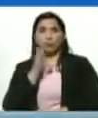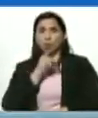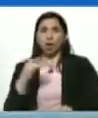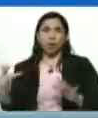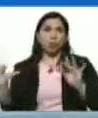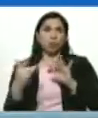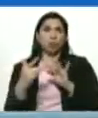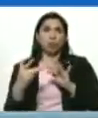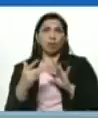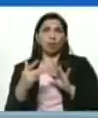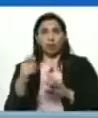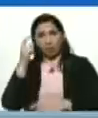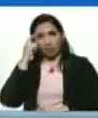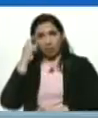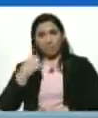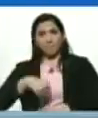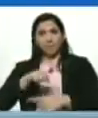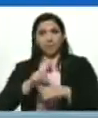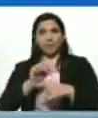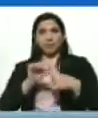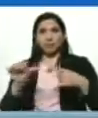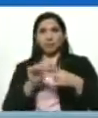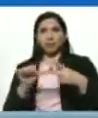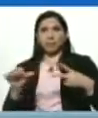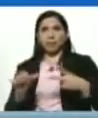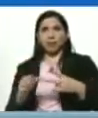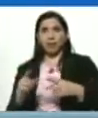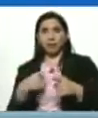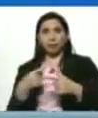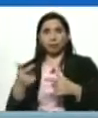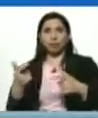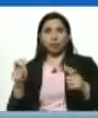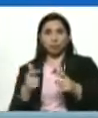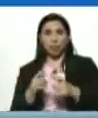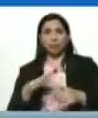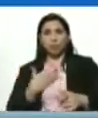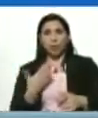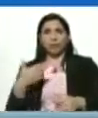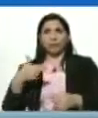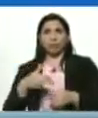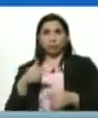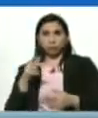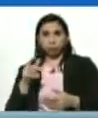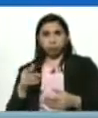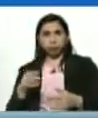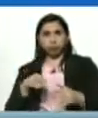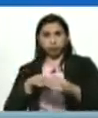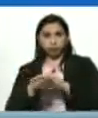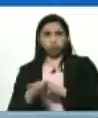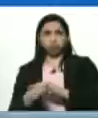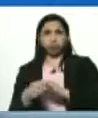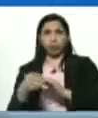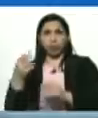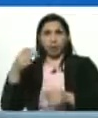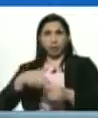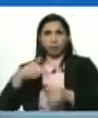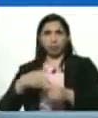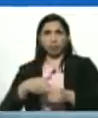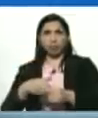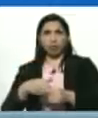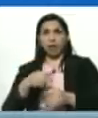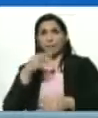en esta primera semana la regularización bueno llega a su gasolinera explica su emergencia y se le va a echar